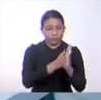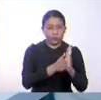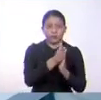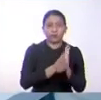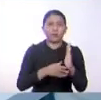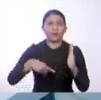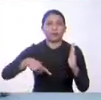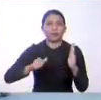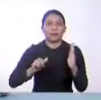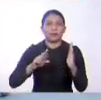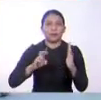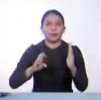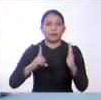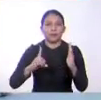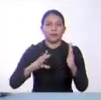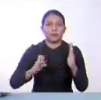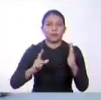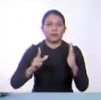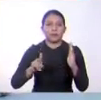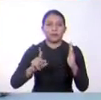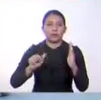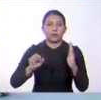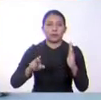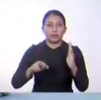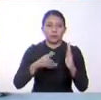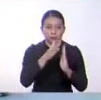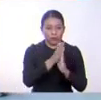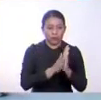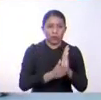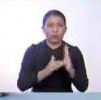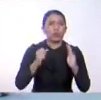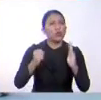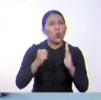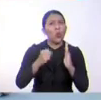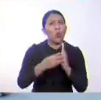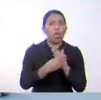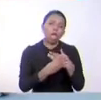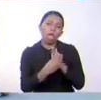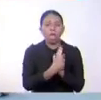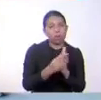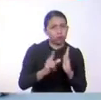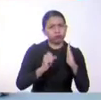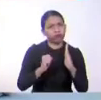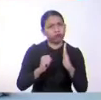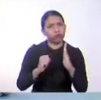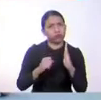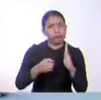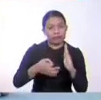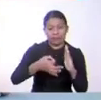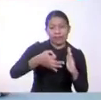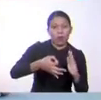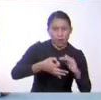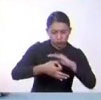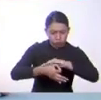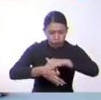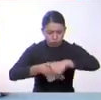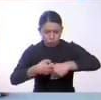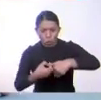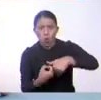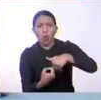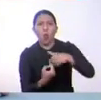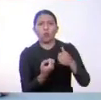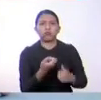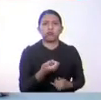La pared celular, pues, es esta estructura rígida que envuelve, normalmente está formada por un